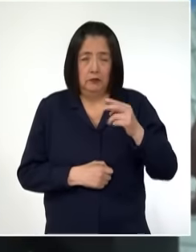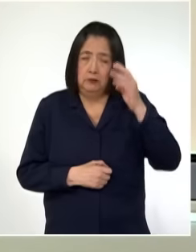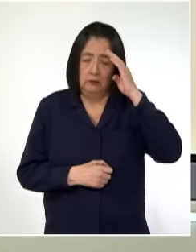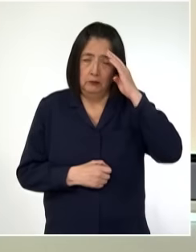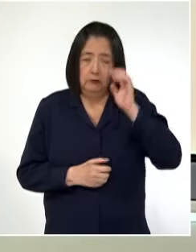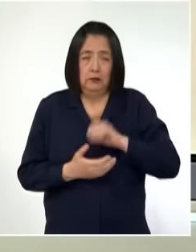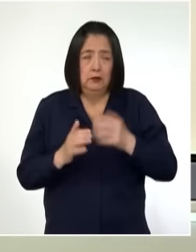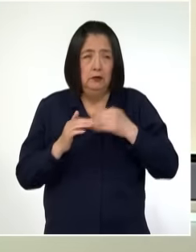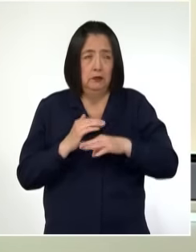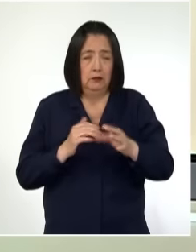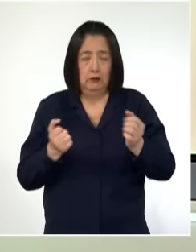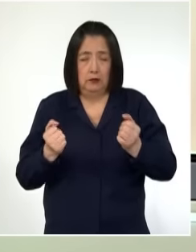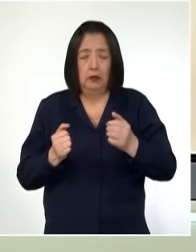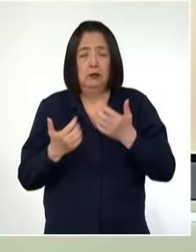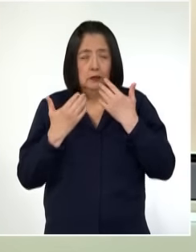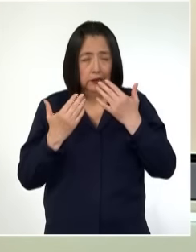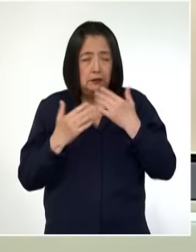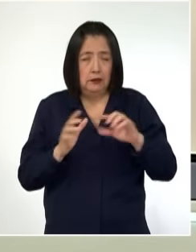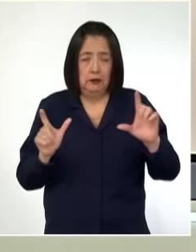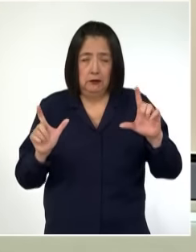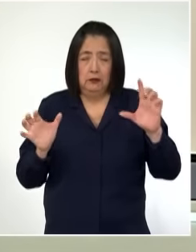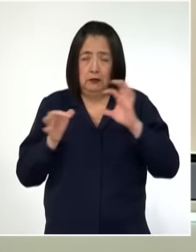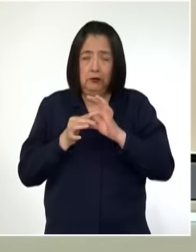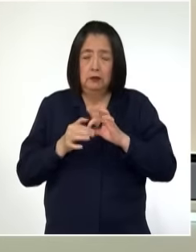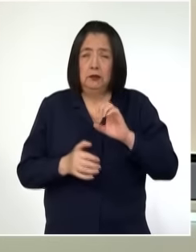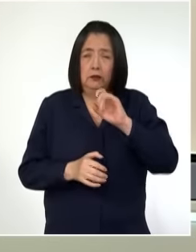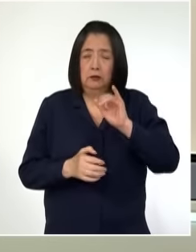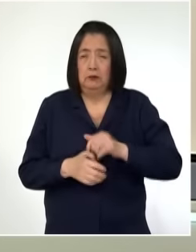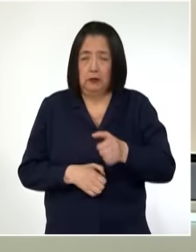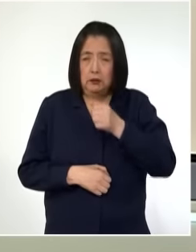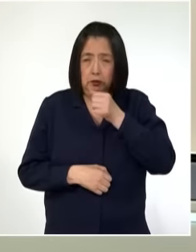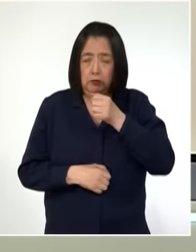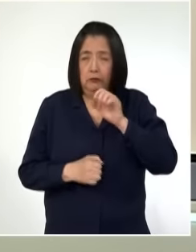policías dentro de un auto. Muchísimas gracias a nuestro canal aliado Sol TV, a Jonathan Pacherres, por la información.